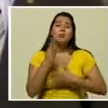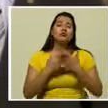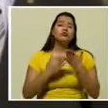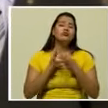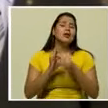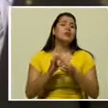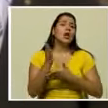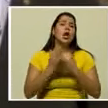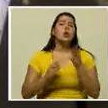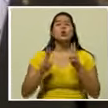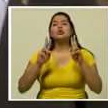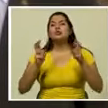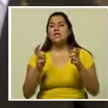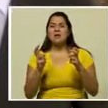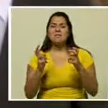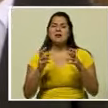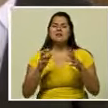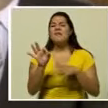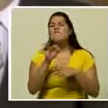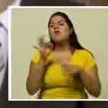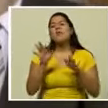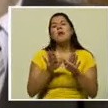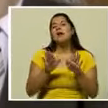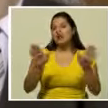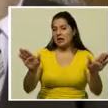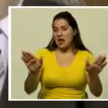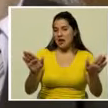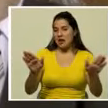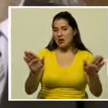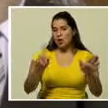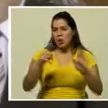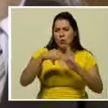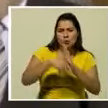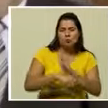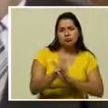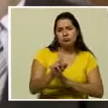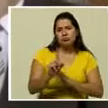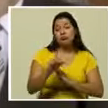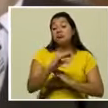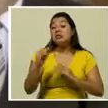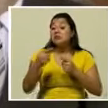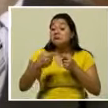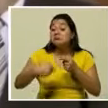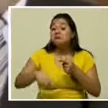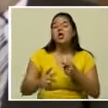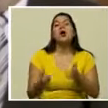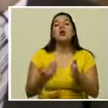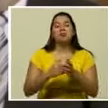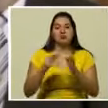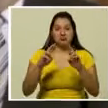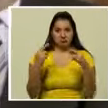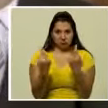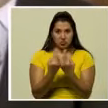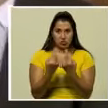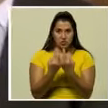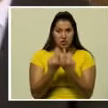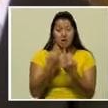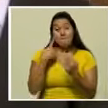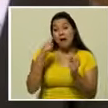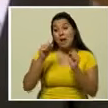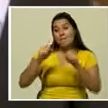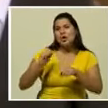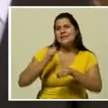temas muy superficialmente, y estaremos reuniéndonos en los próximos días para trazar